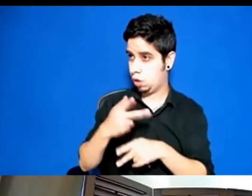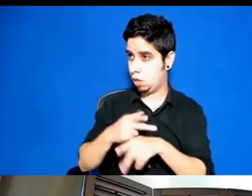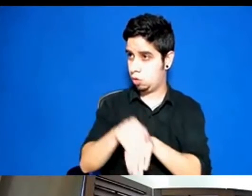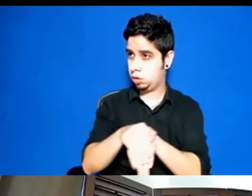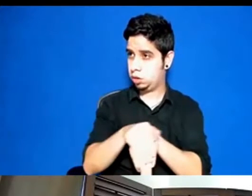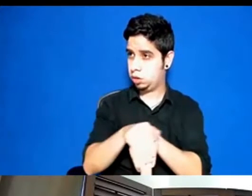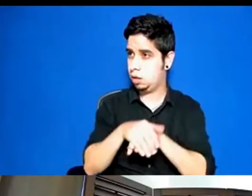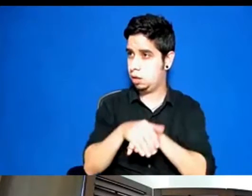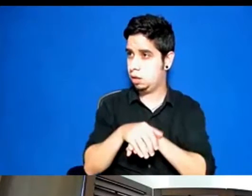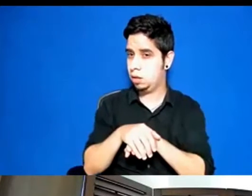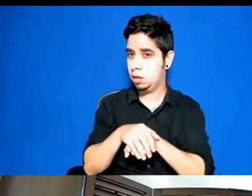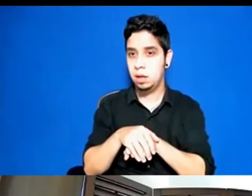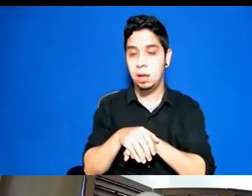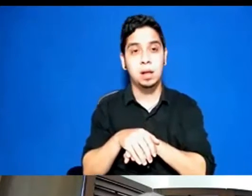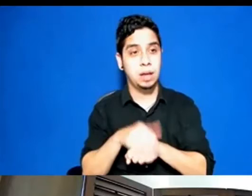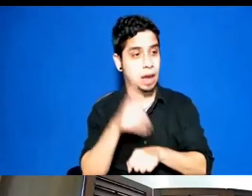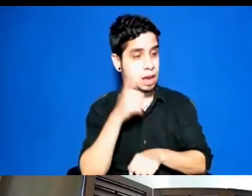que son esos huevos, tráeme.